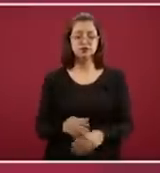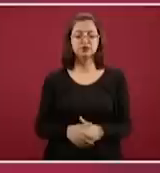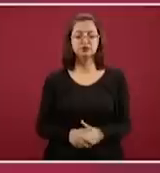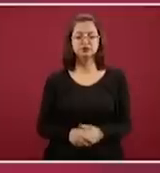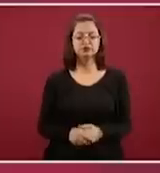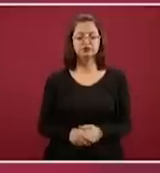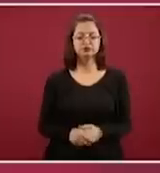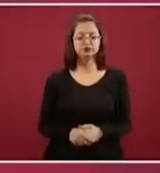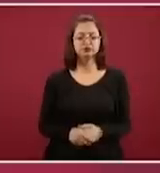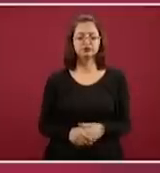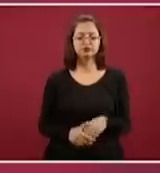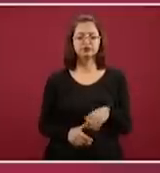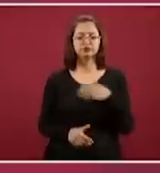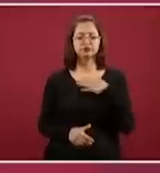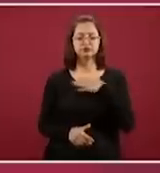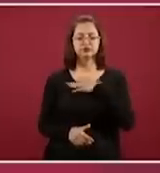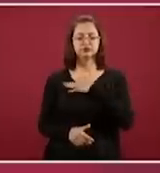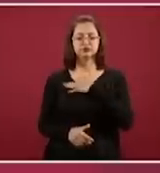Hoy